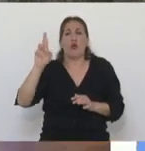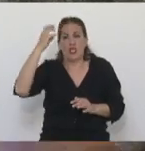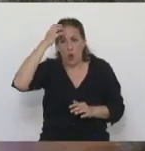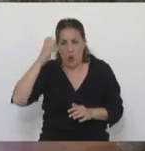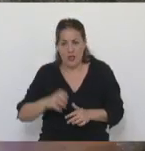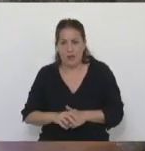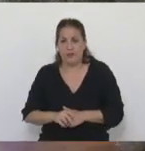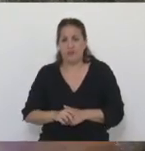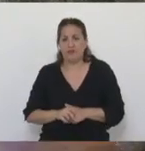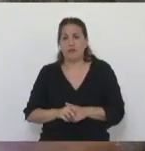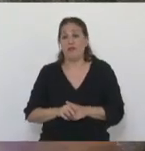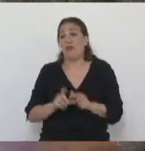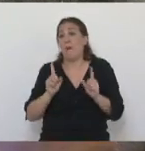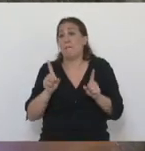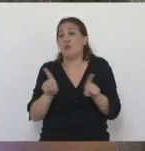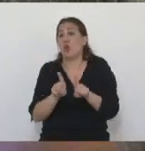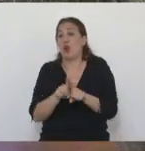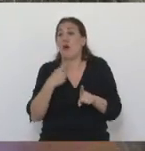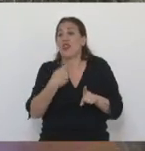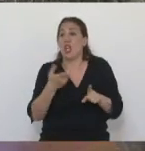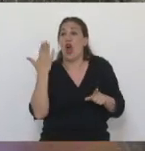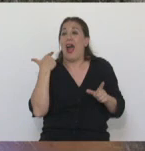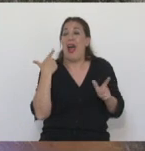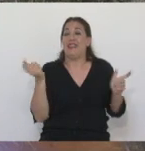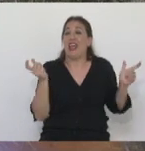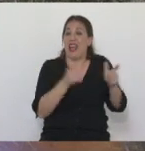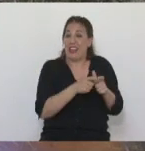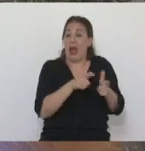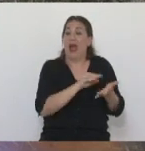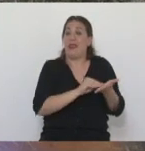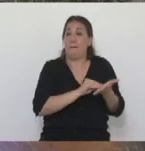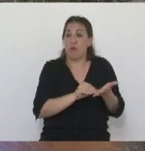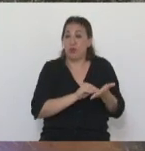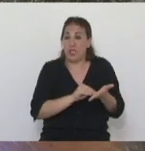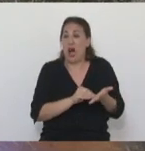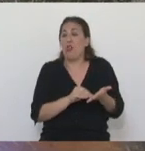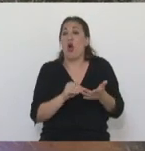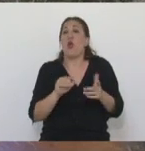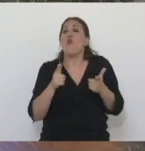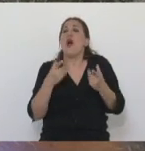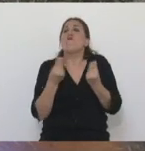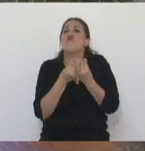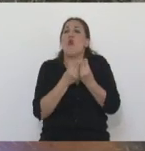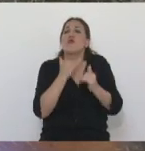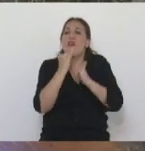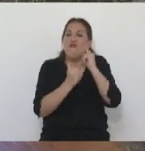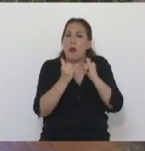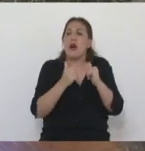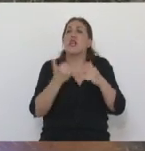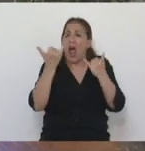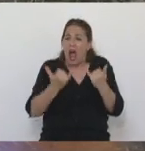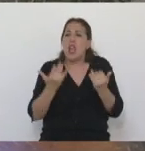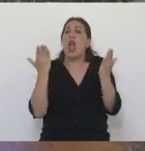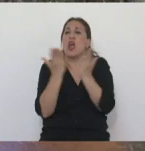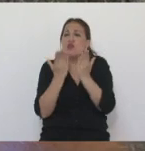autorización judicial. Tal como se dijo en la sesión de la Cámara de Diputados, si bien no existen demasiados datos, hay estudios que señalan